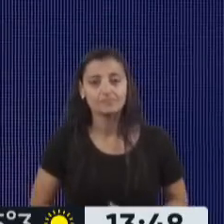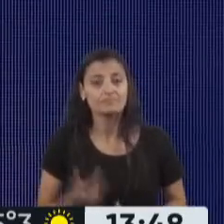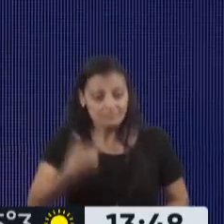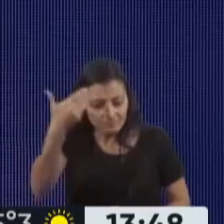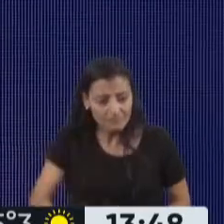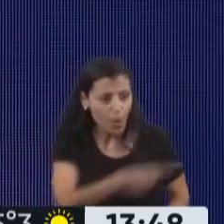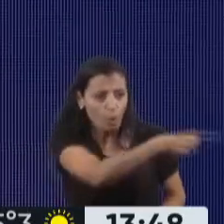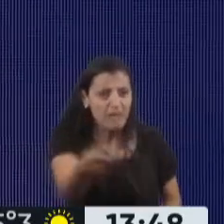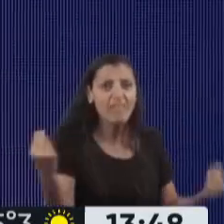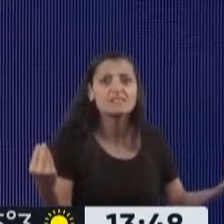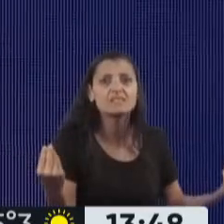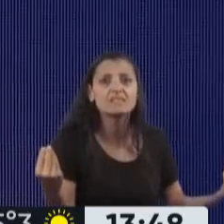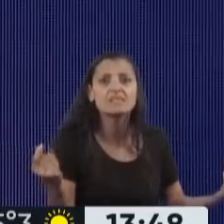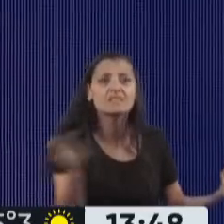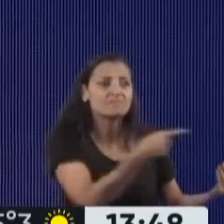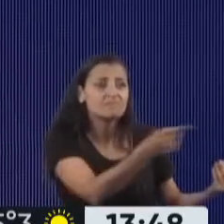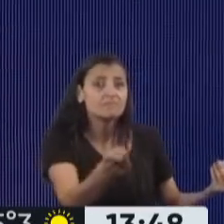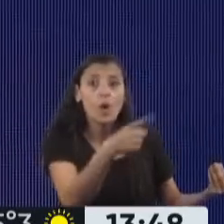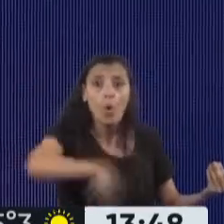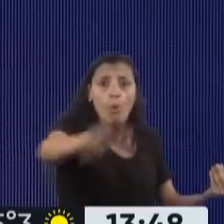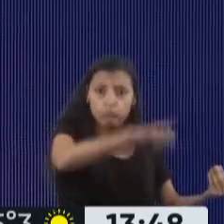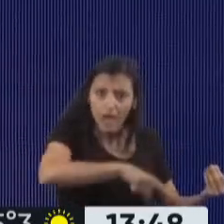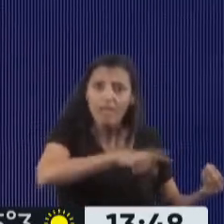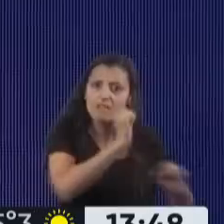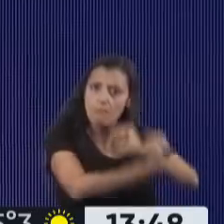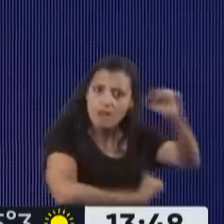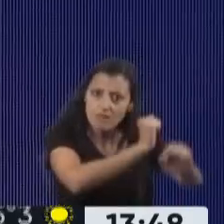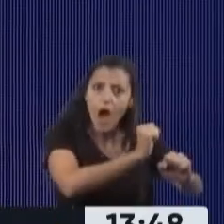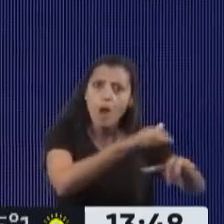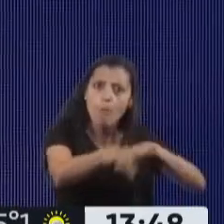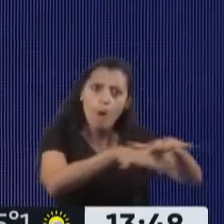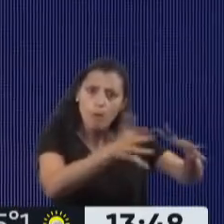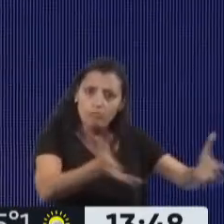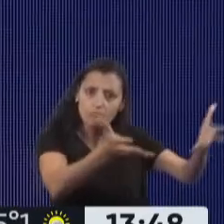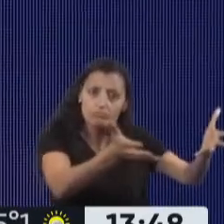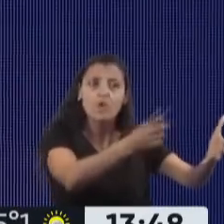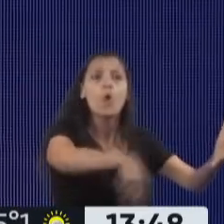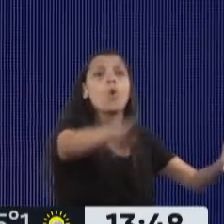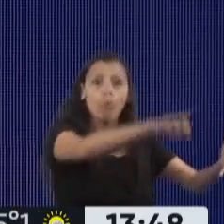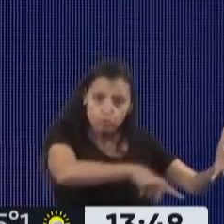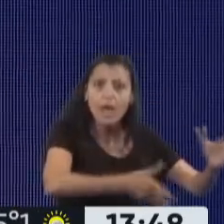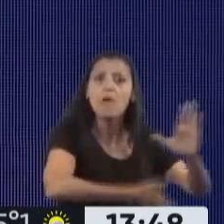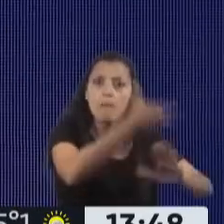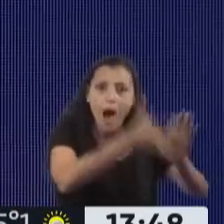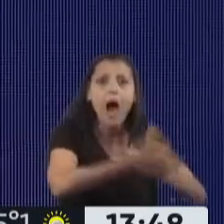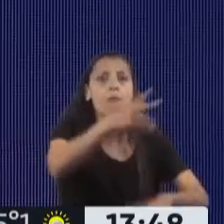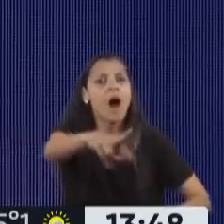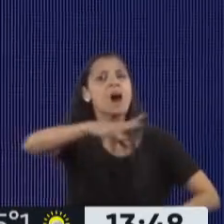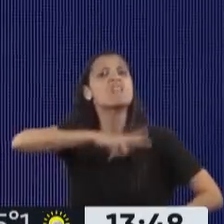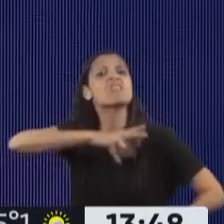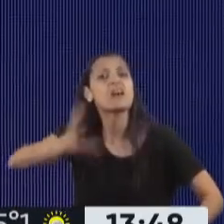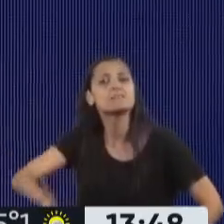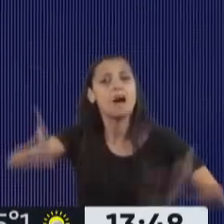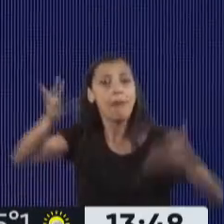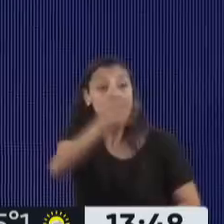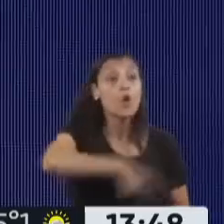¿Qué son? Ustedes son emprendedores, ustedes son los que crean riqueza, ustedes